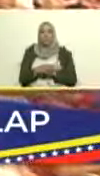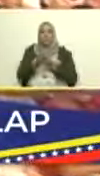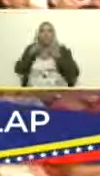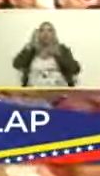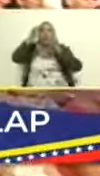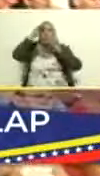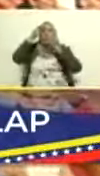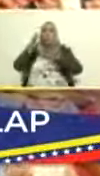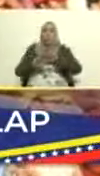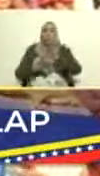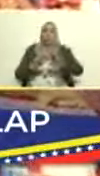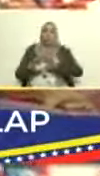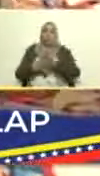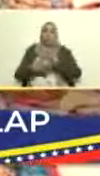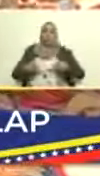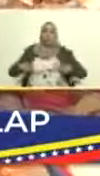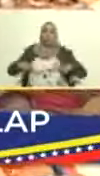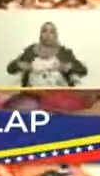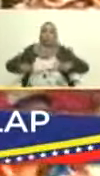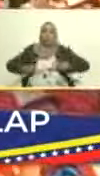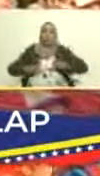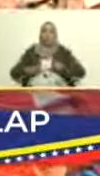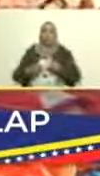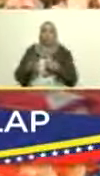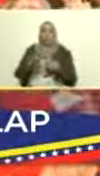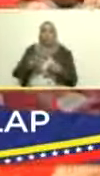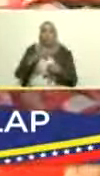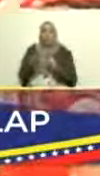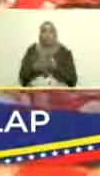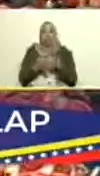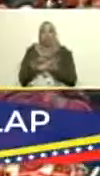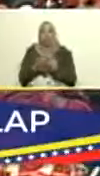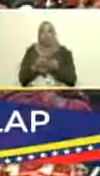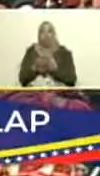Atendiendo los problemas, buscando soluciones.